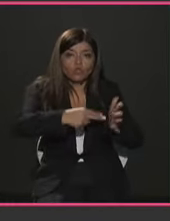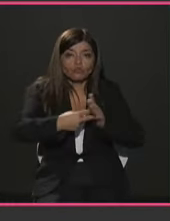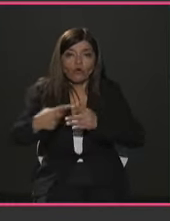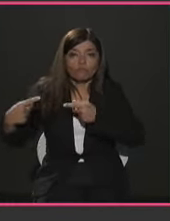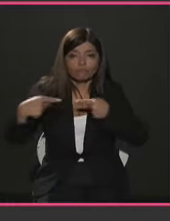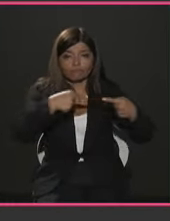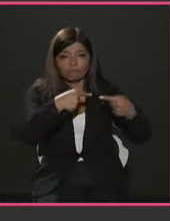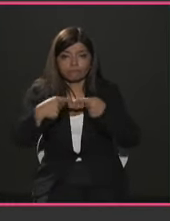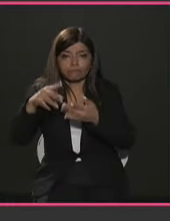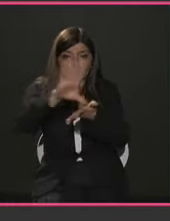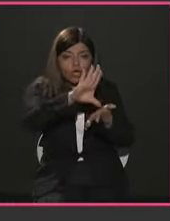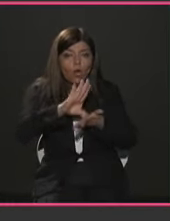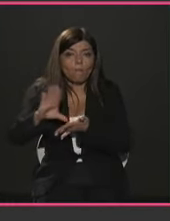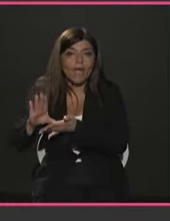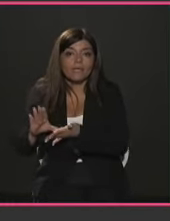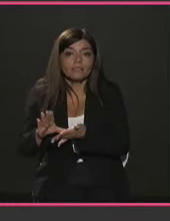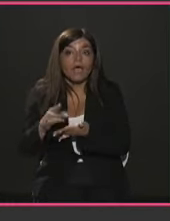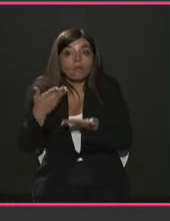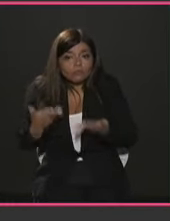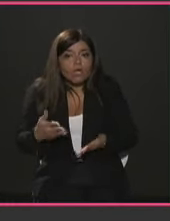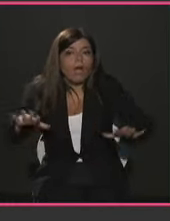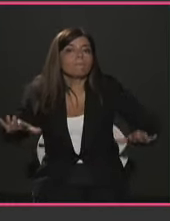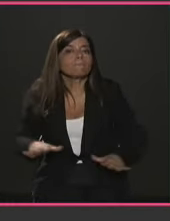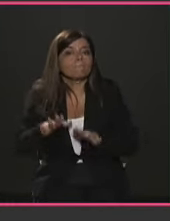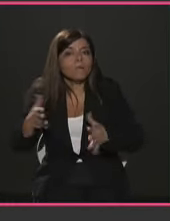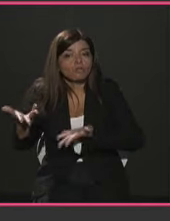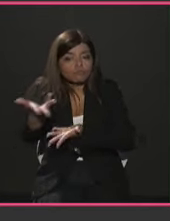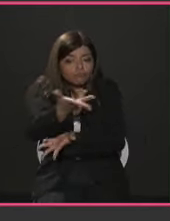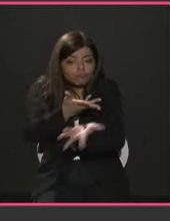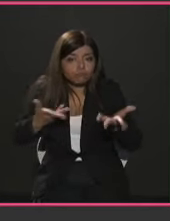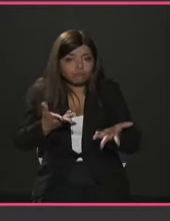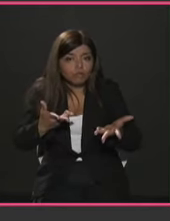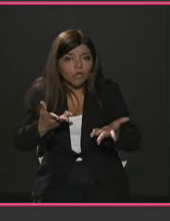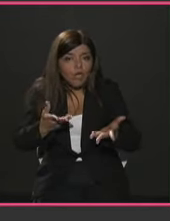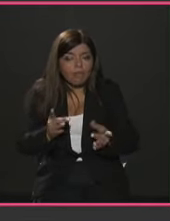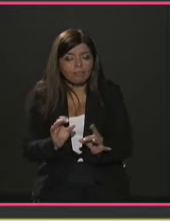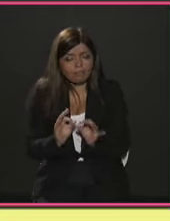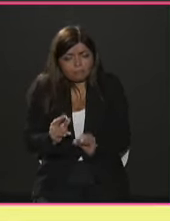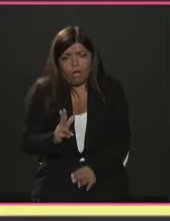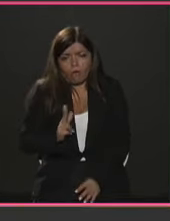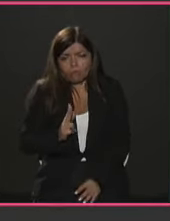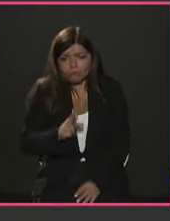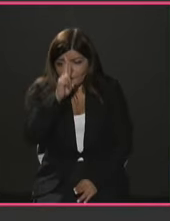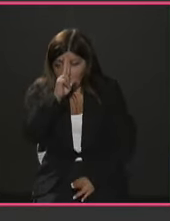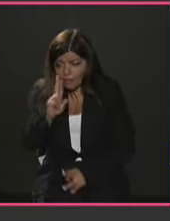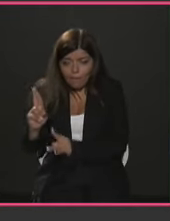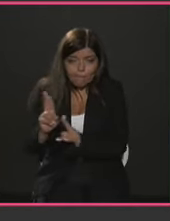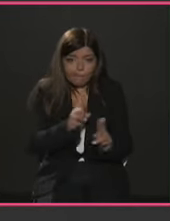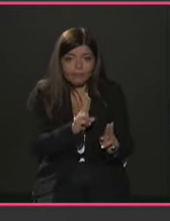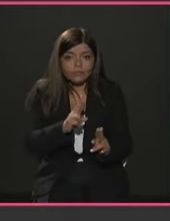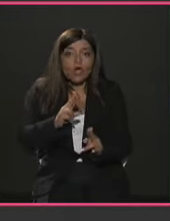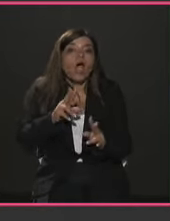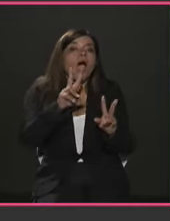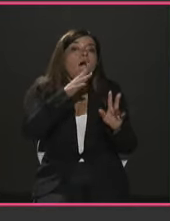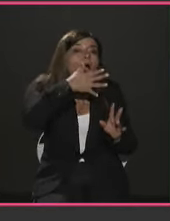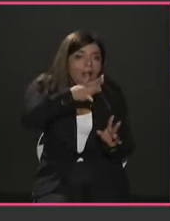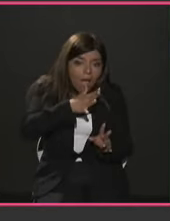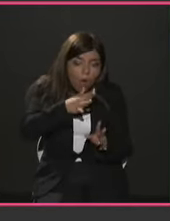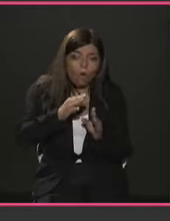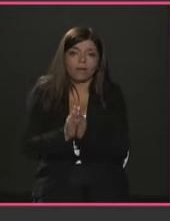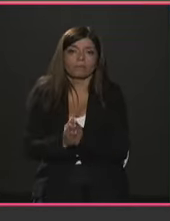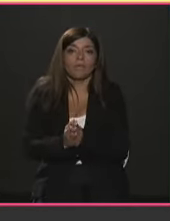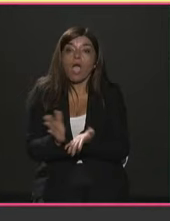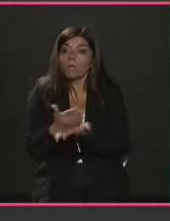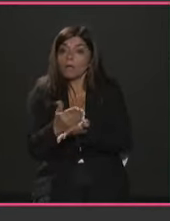tensión entre todas estas naciones y tenemos que promover también una dipl est hidr diplomacia puede